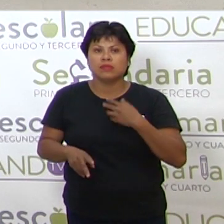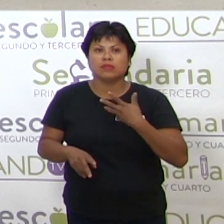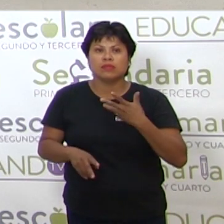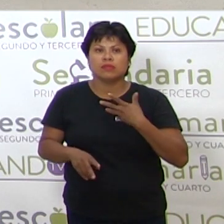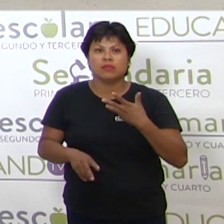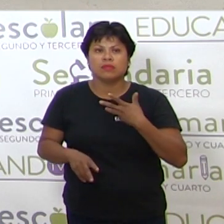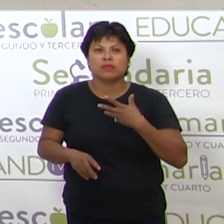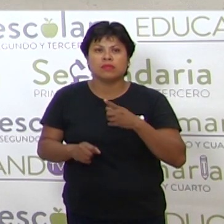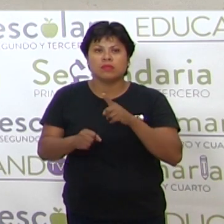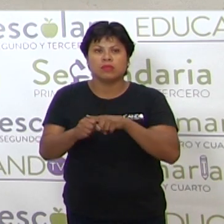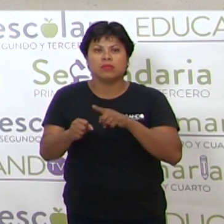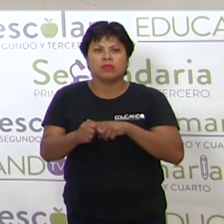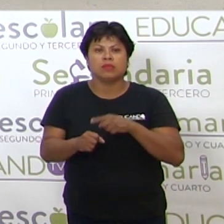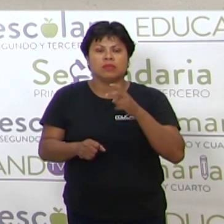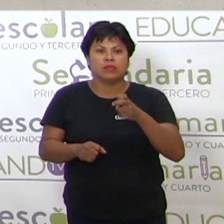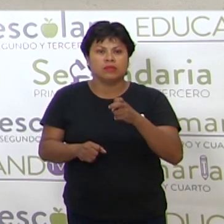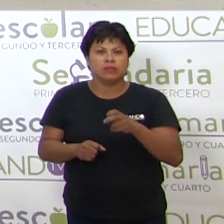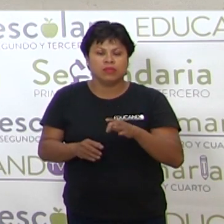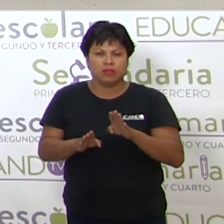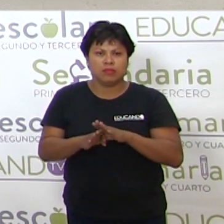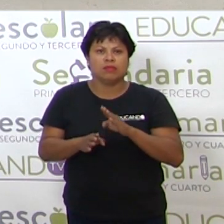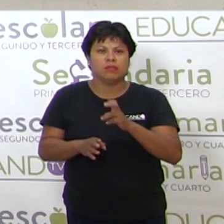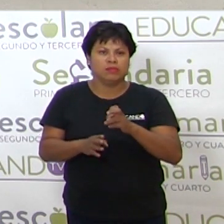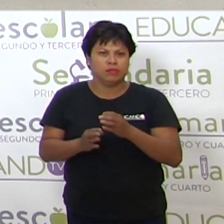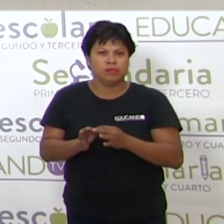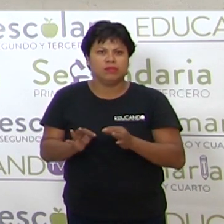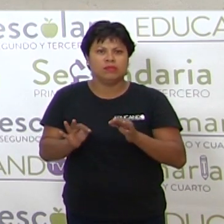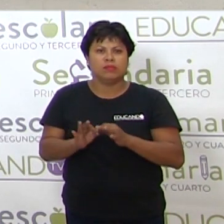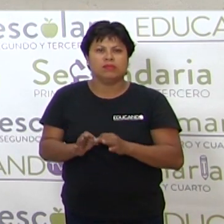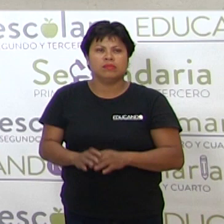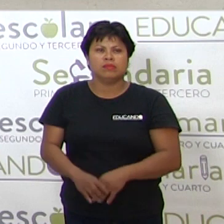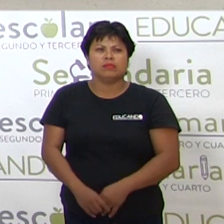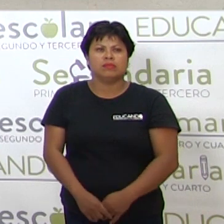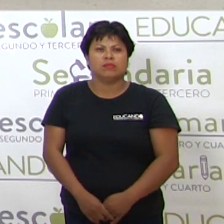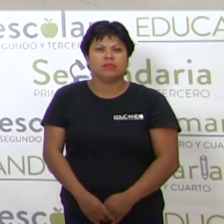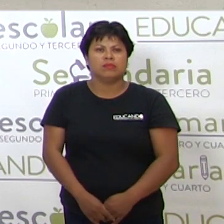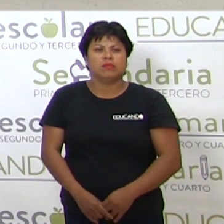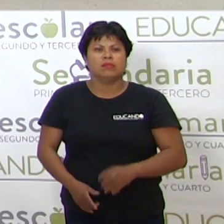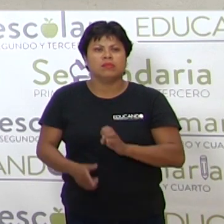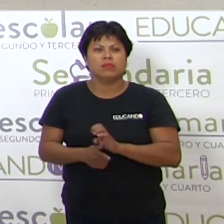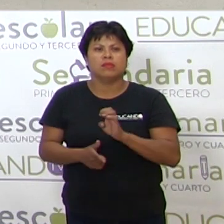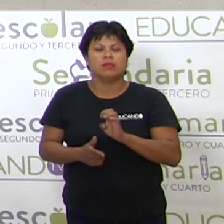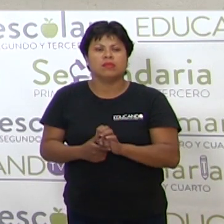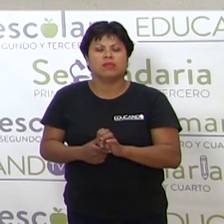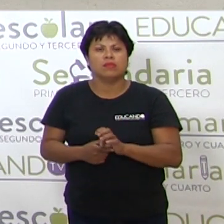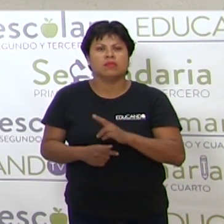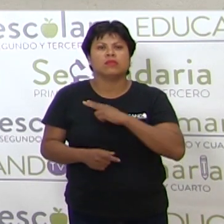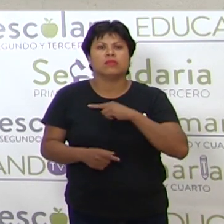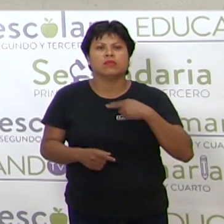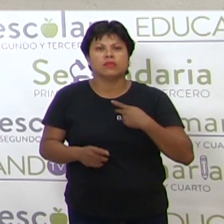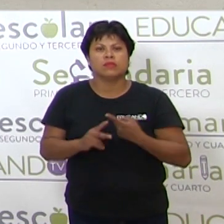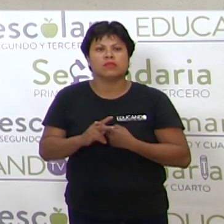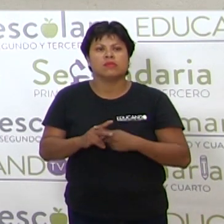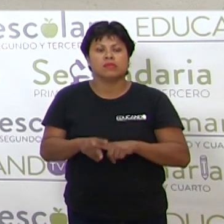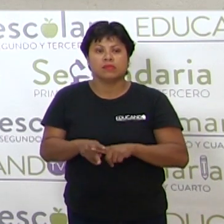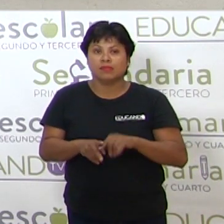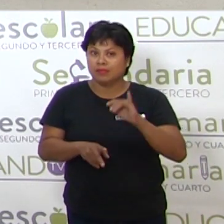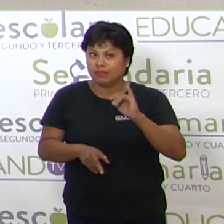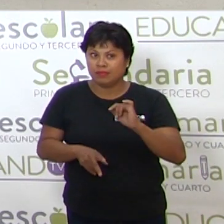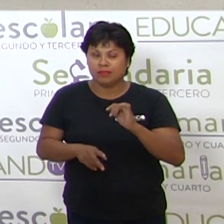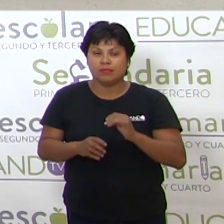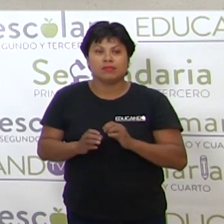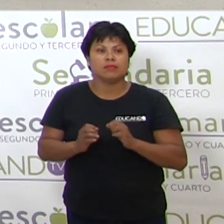organizadas por colores esa es la gran pista que tenemos bien entonces vamos a iniciar les parece